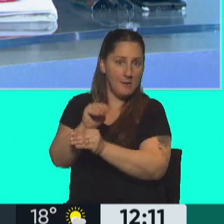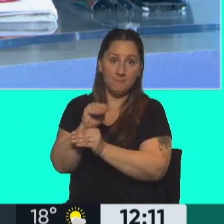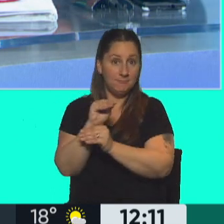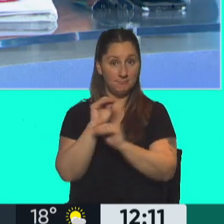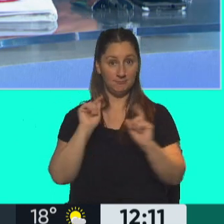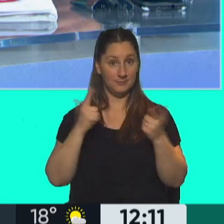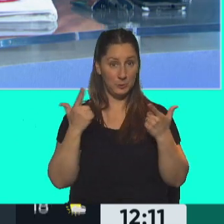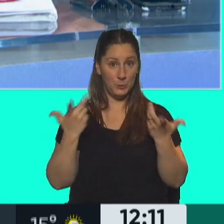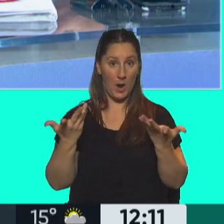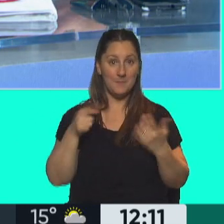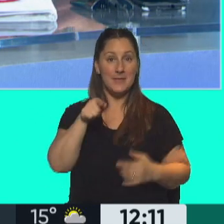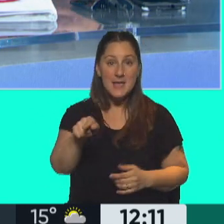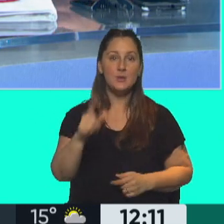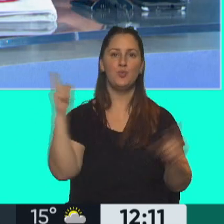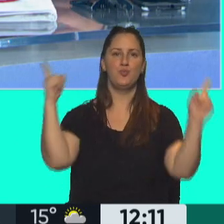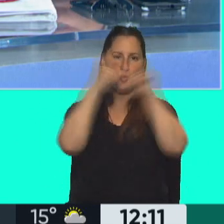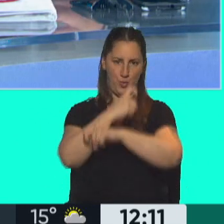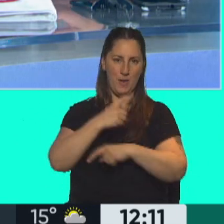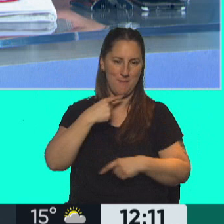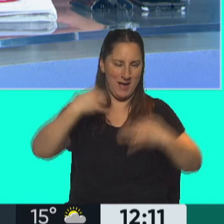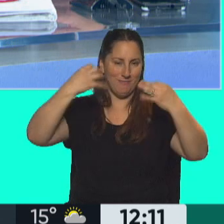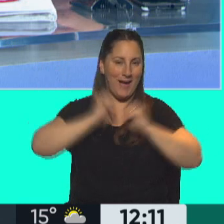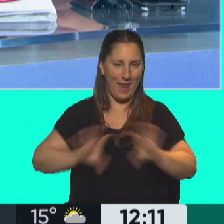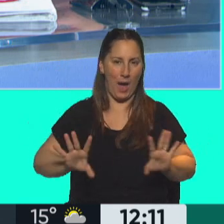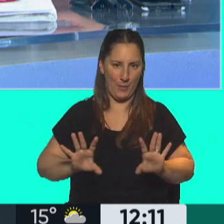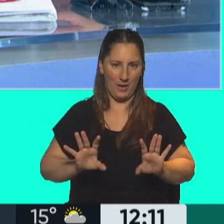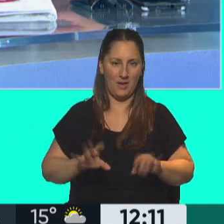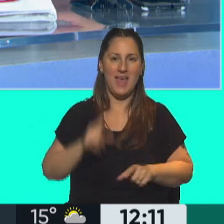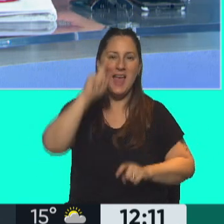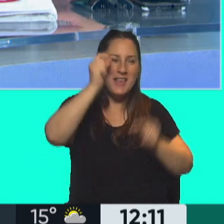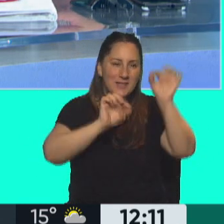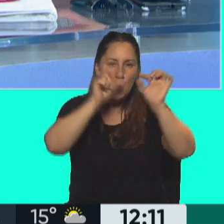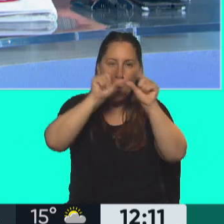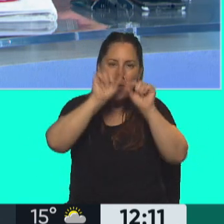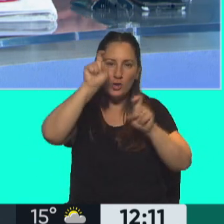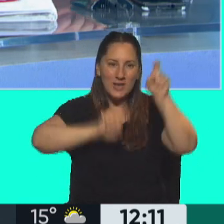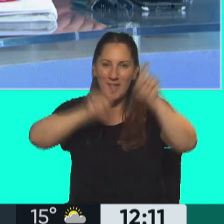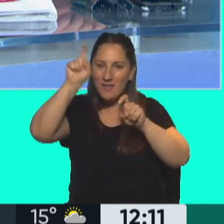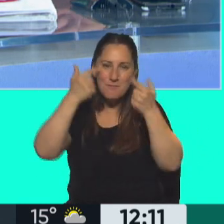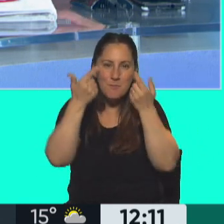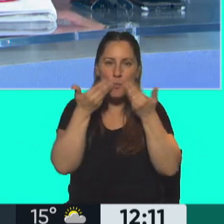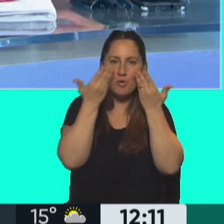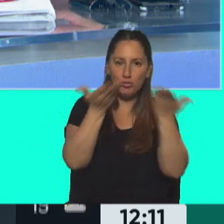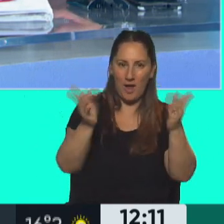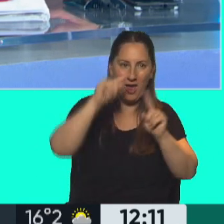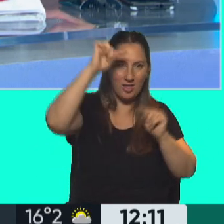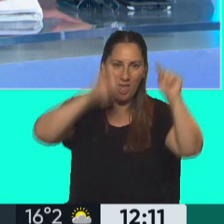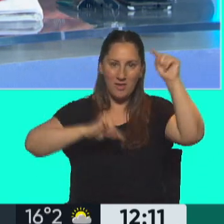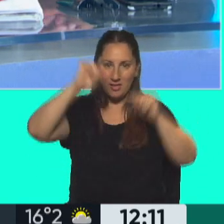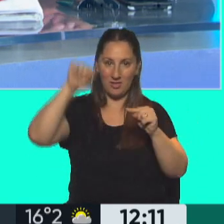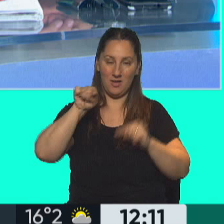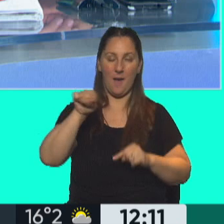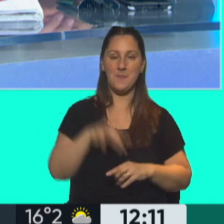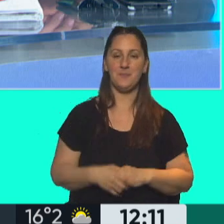el problema más serio que las estadísticas empiezan a mostrar, y esta evolución empieza a mostrar que